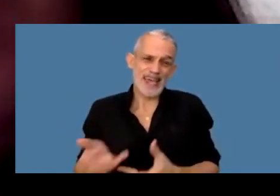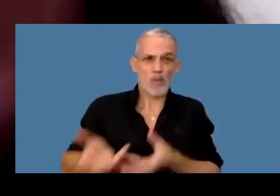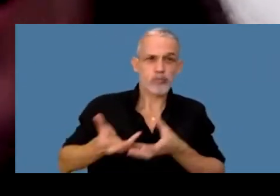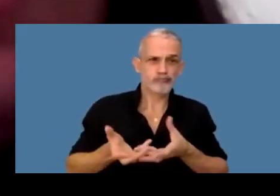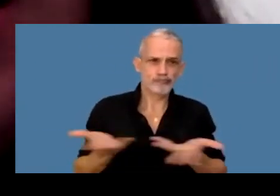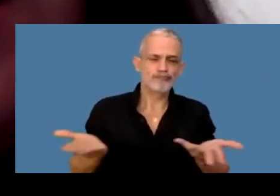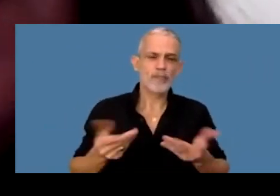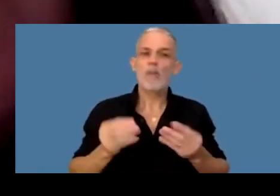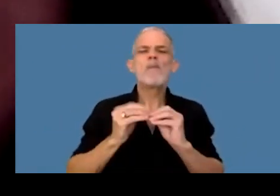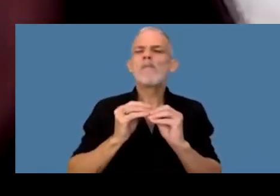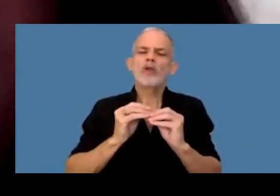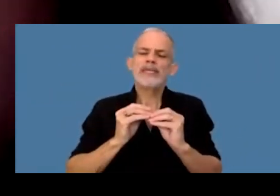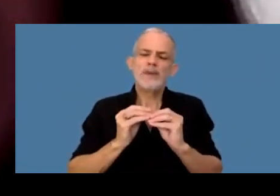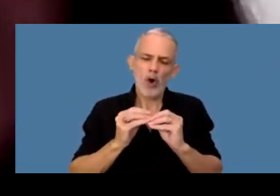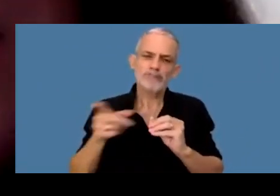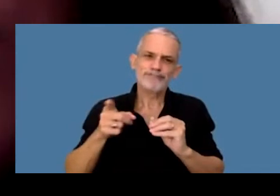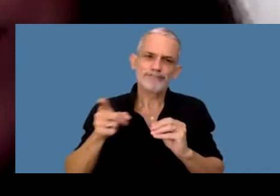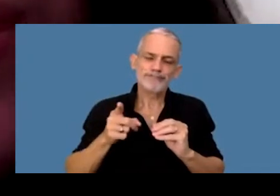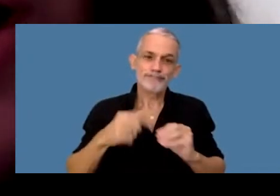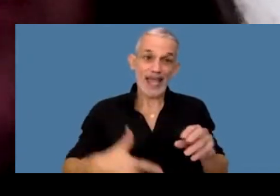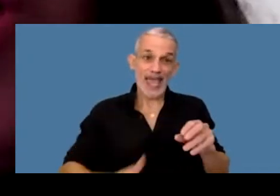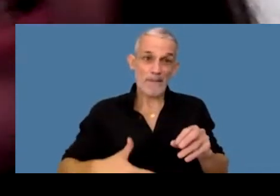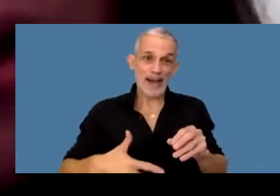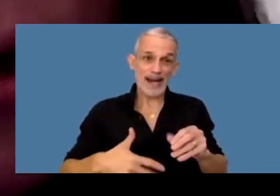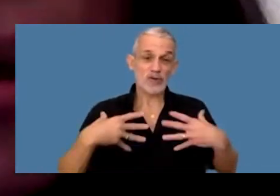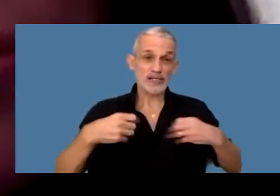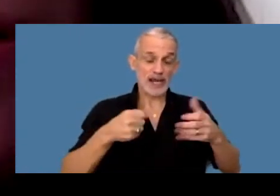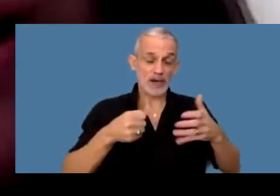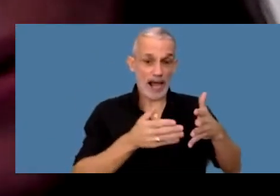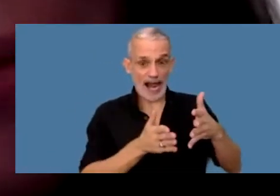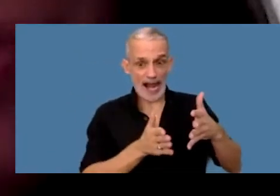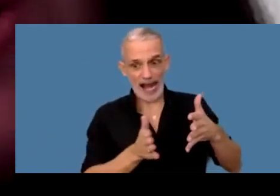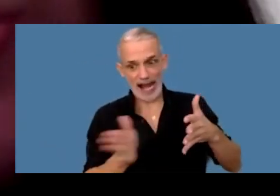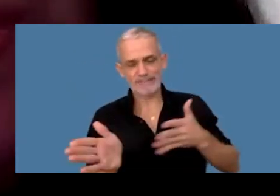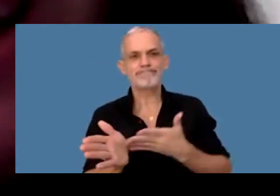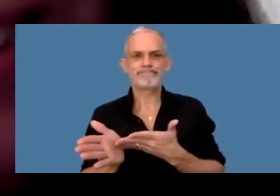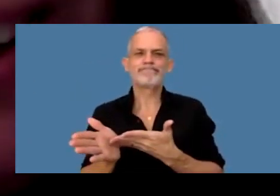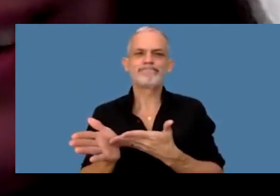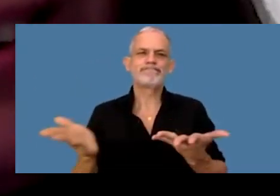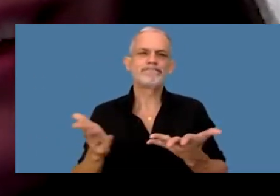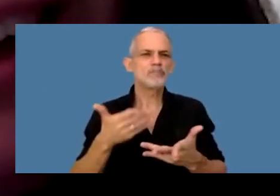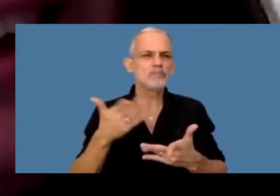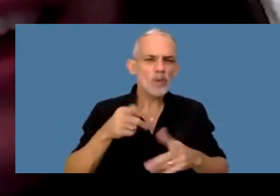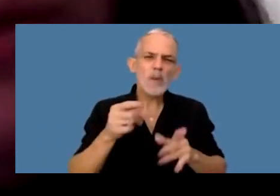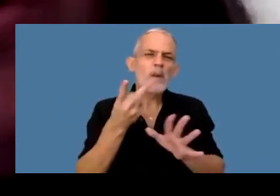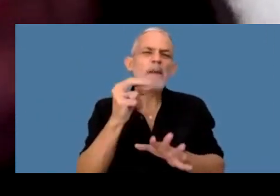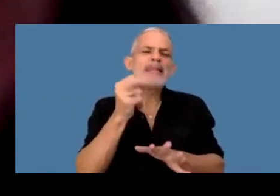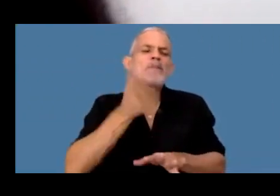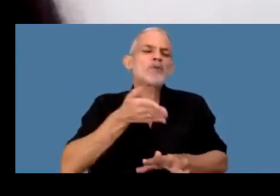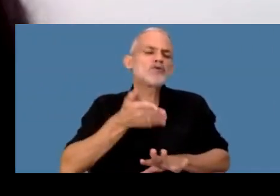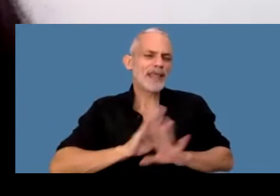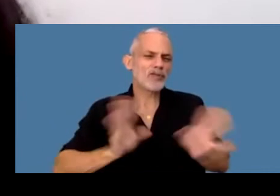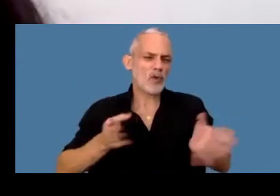20%. Es decir, que las mujeres durante el embarazo, del grupo total de mujeres, entre un 15 y un 20% puede llegar a requerir